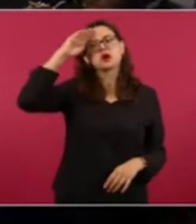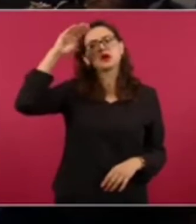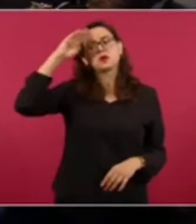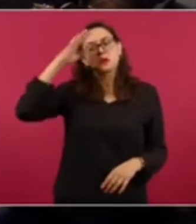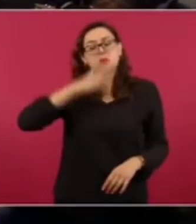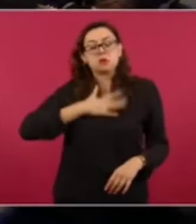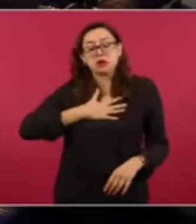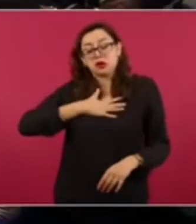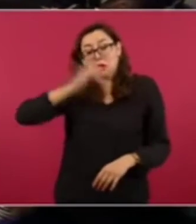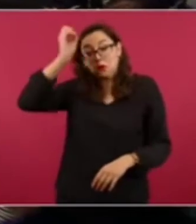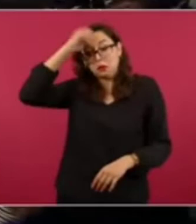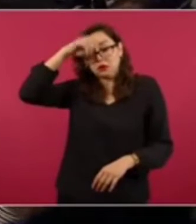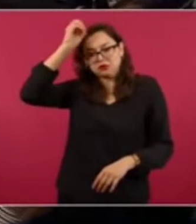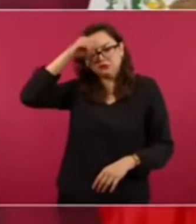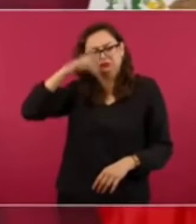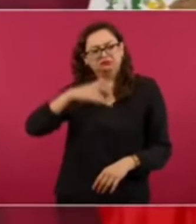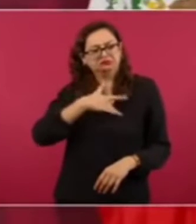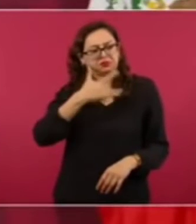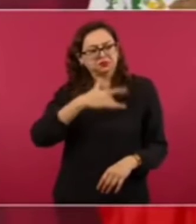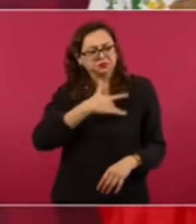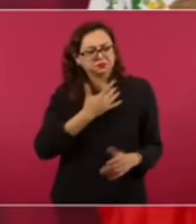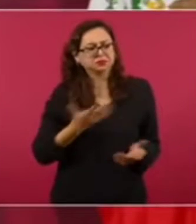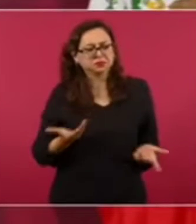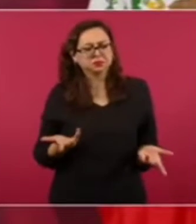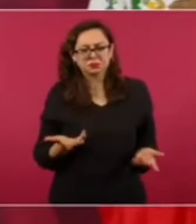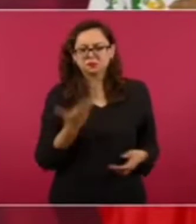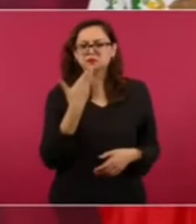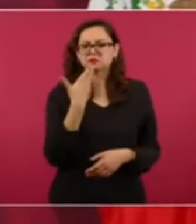porque si no,